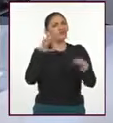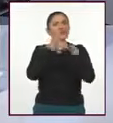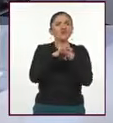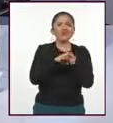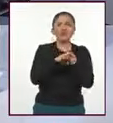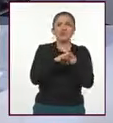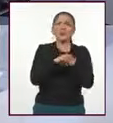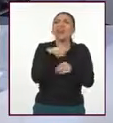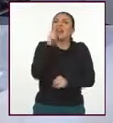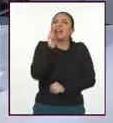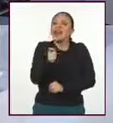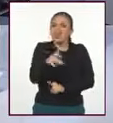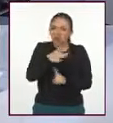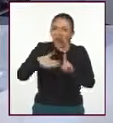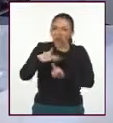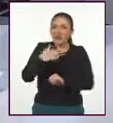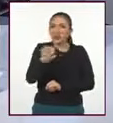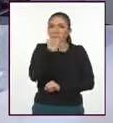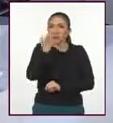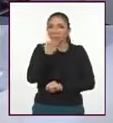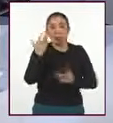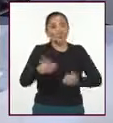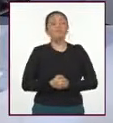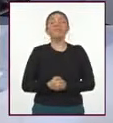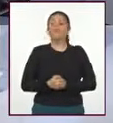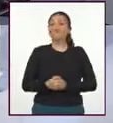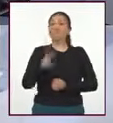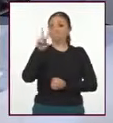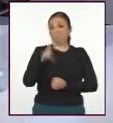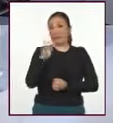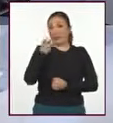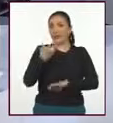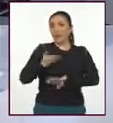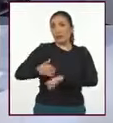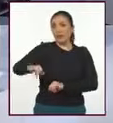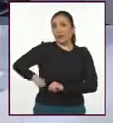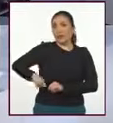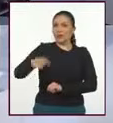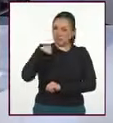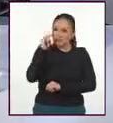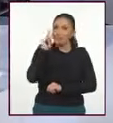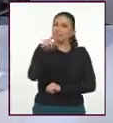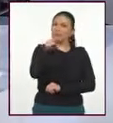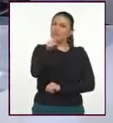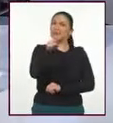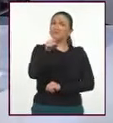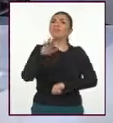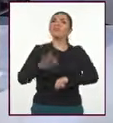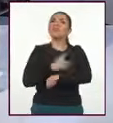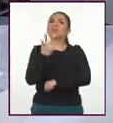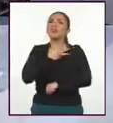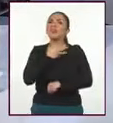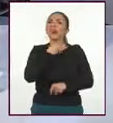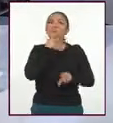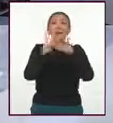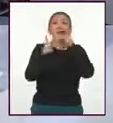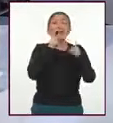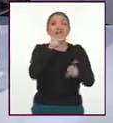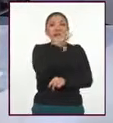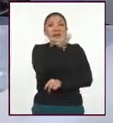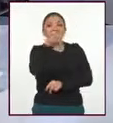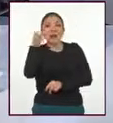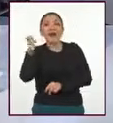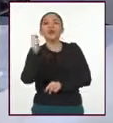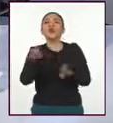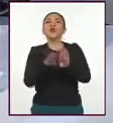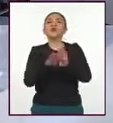que significa el contexto escolar. Así es algo muy interesante, me llama la atención porque varias de estas palabras pues hablan más bien de